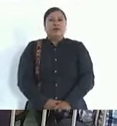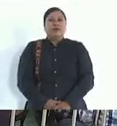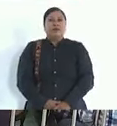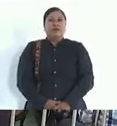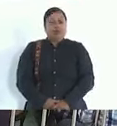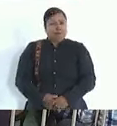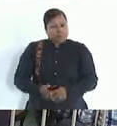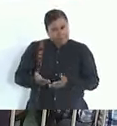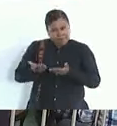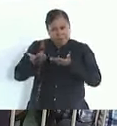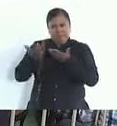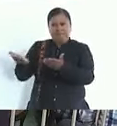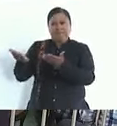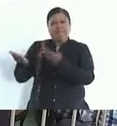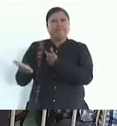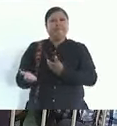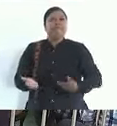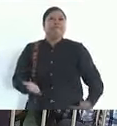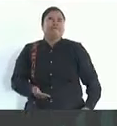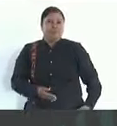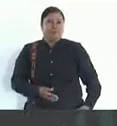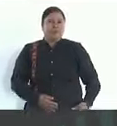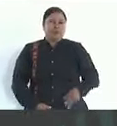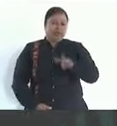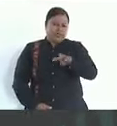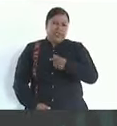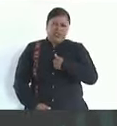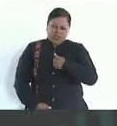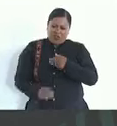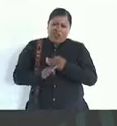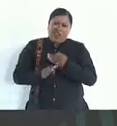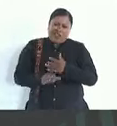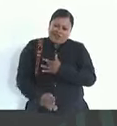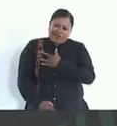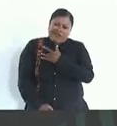Señor presidente, hoy sentimos que nos invade la